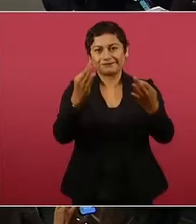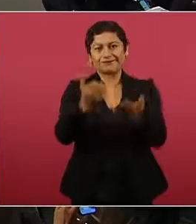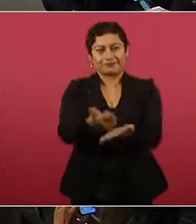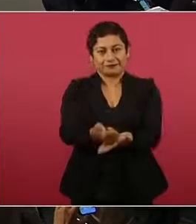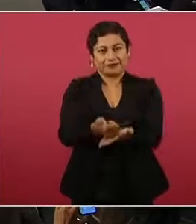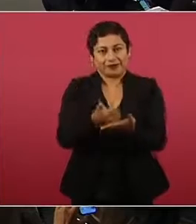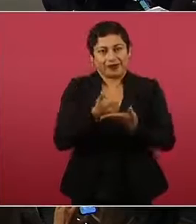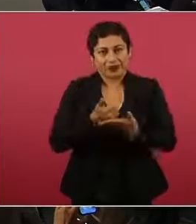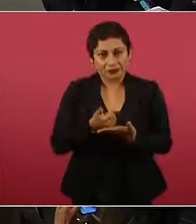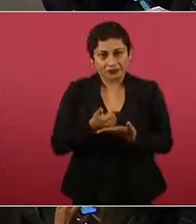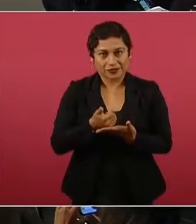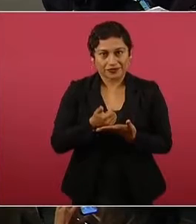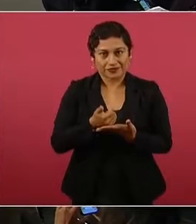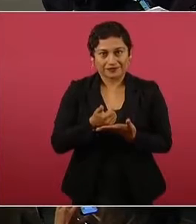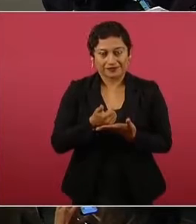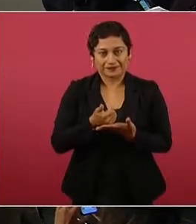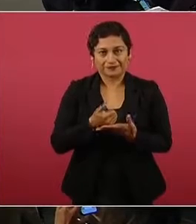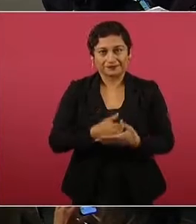Les puede